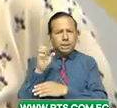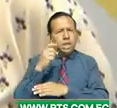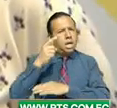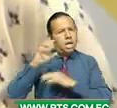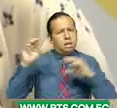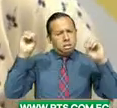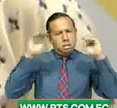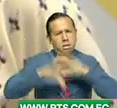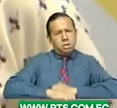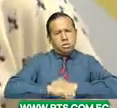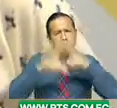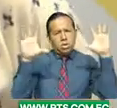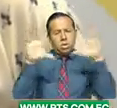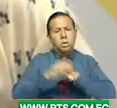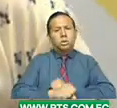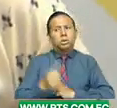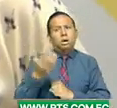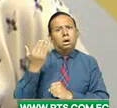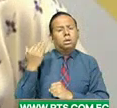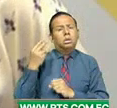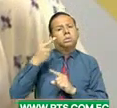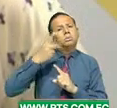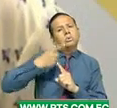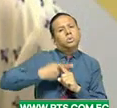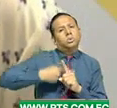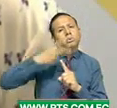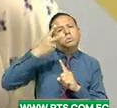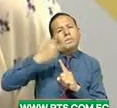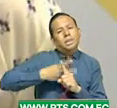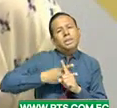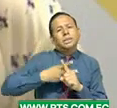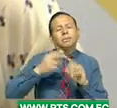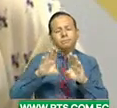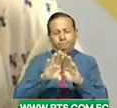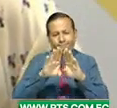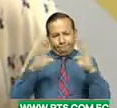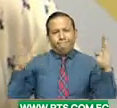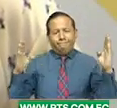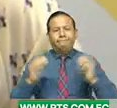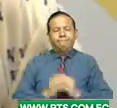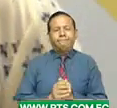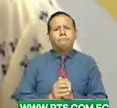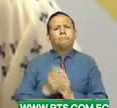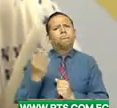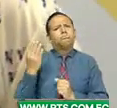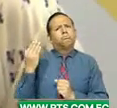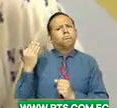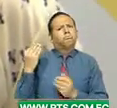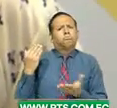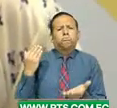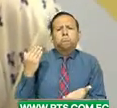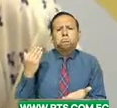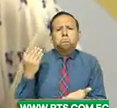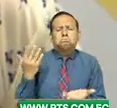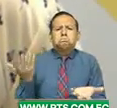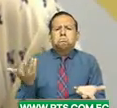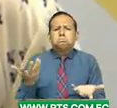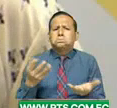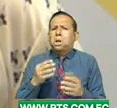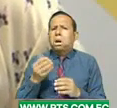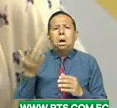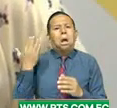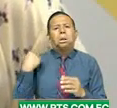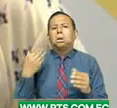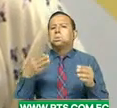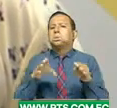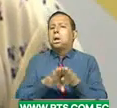hace 2 meses y medio, cuando antes era una emergencia que estaba de 8 máximo 12 horas porque